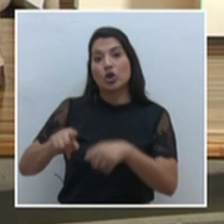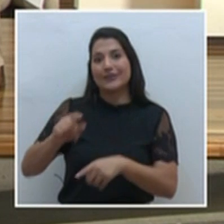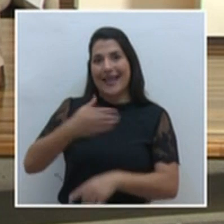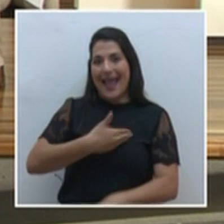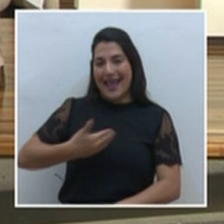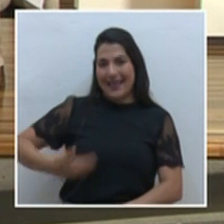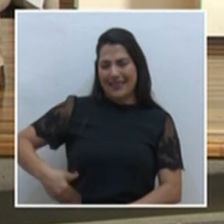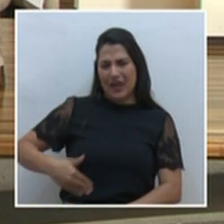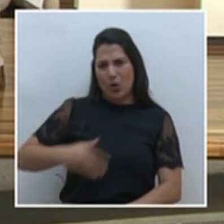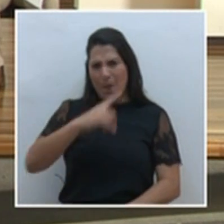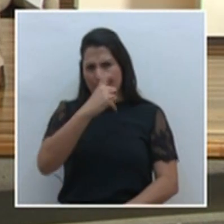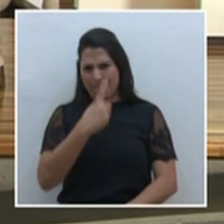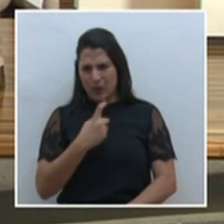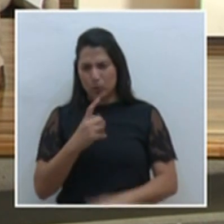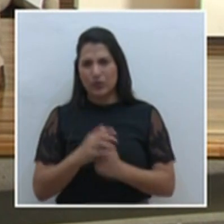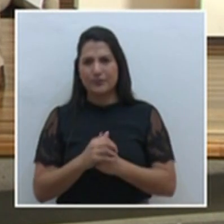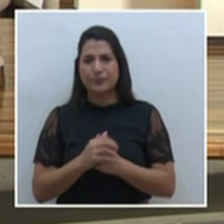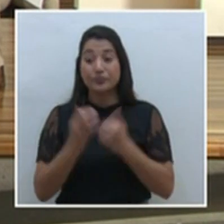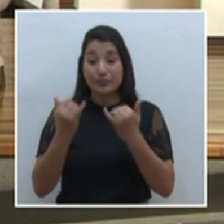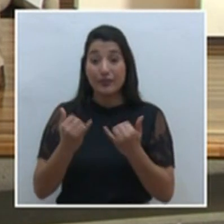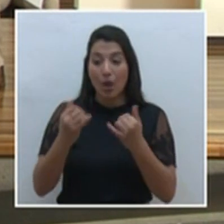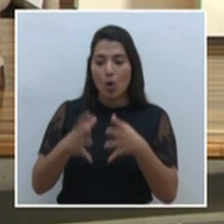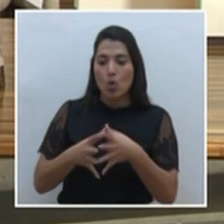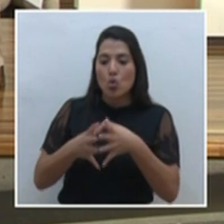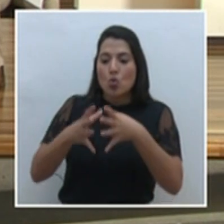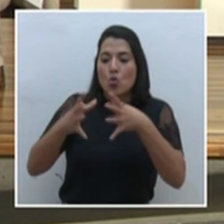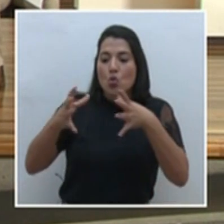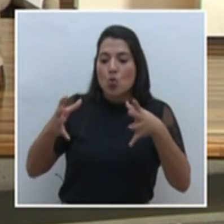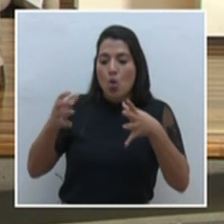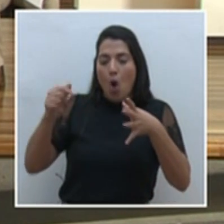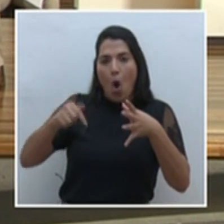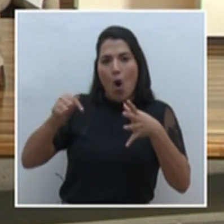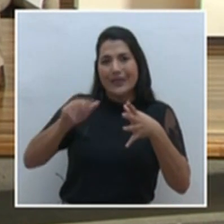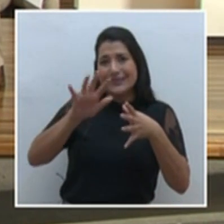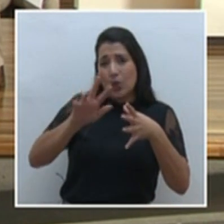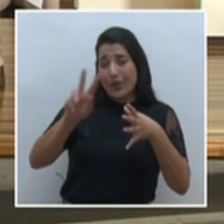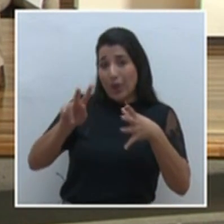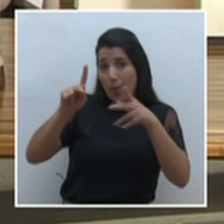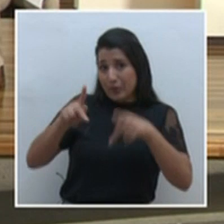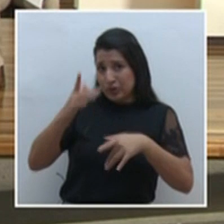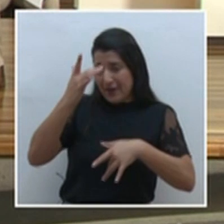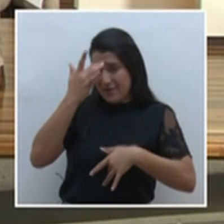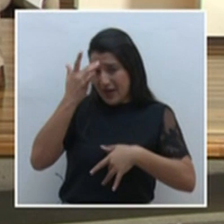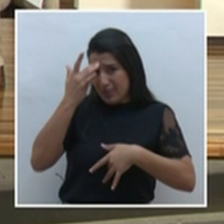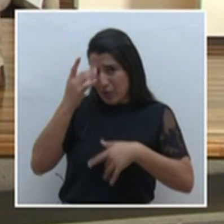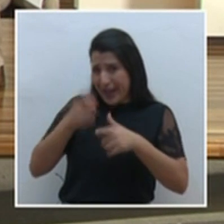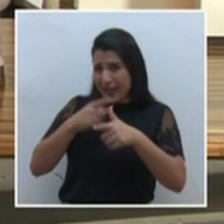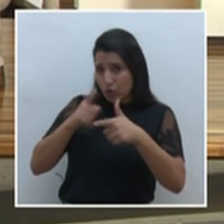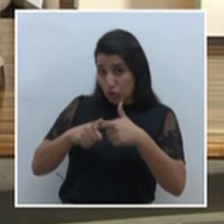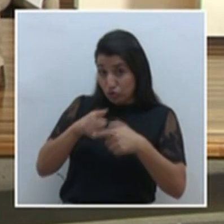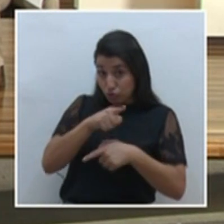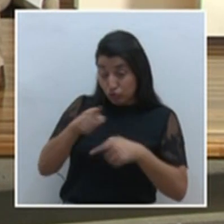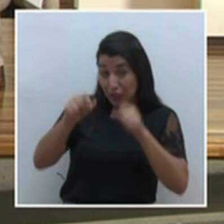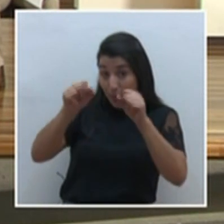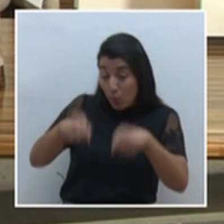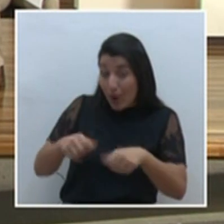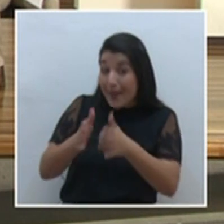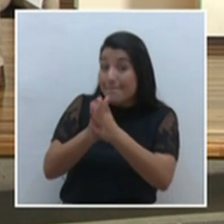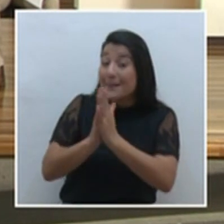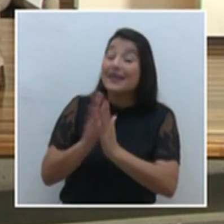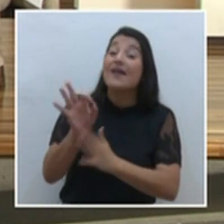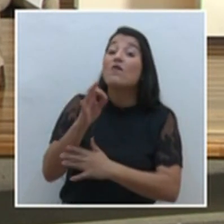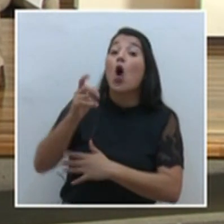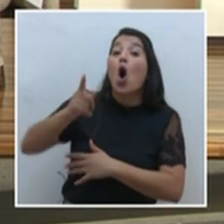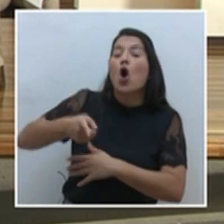consulta. Con la subida masiva de casos el día de hoy, ¿ustedes plantean o podrían pedir de forma obligatoria